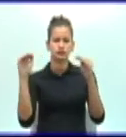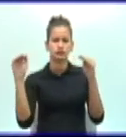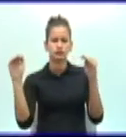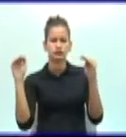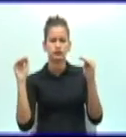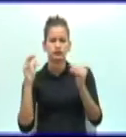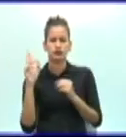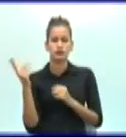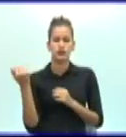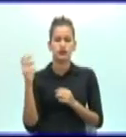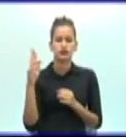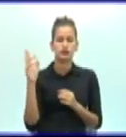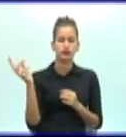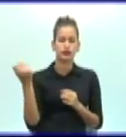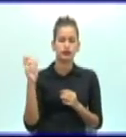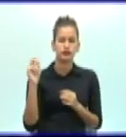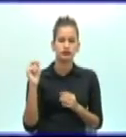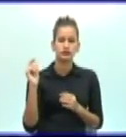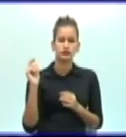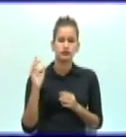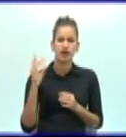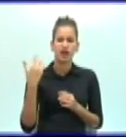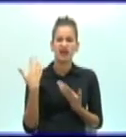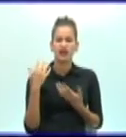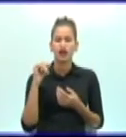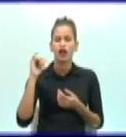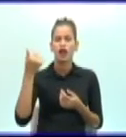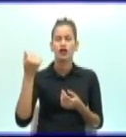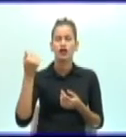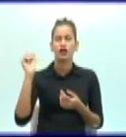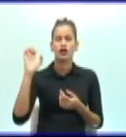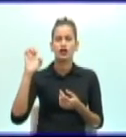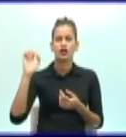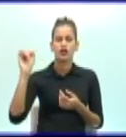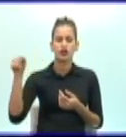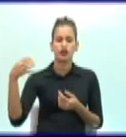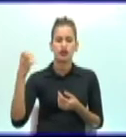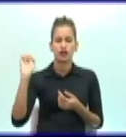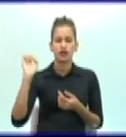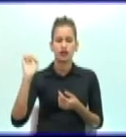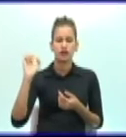de simetría y a igual distancia de él.